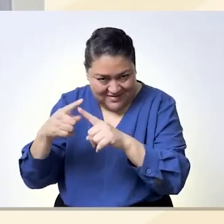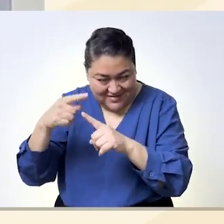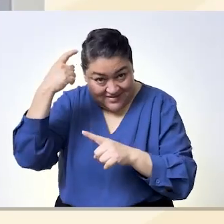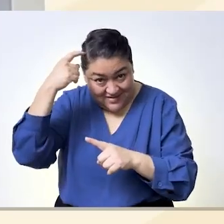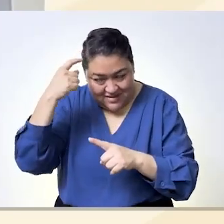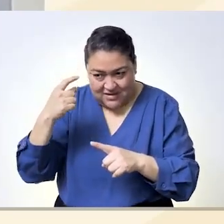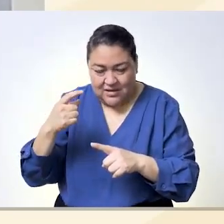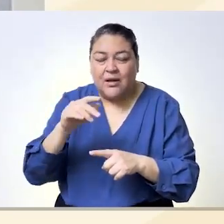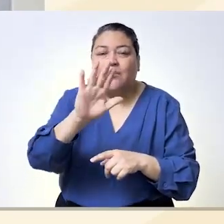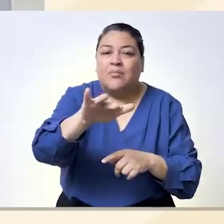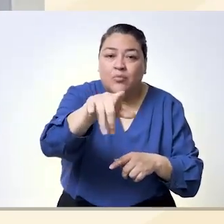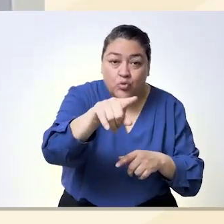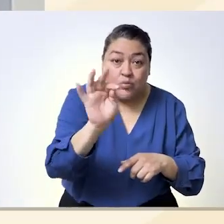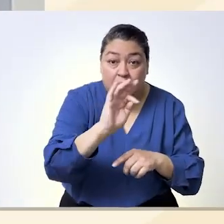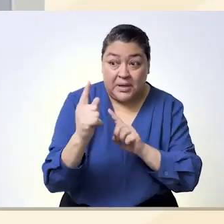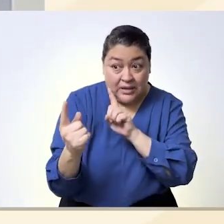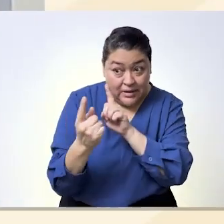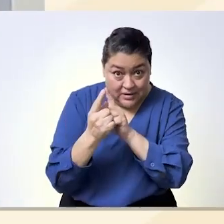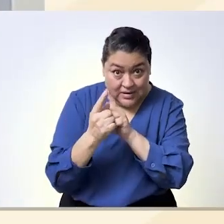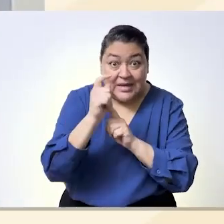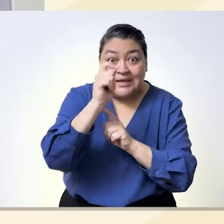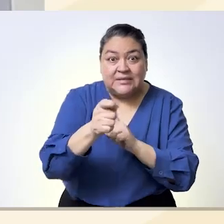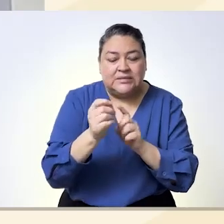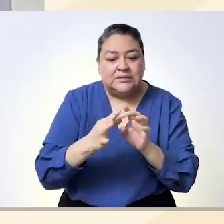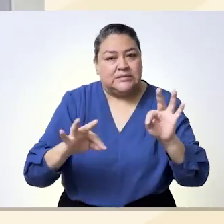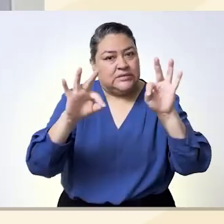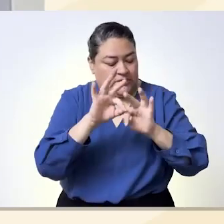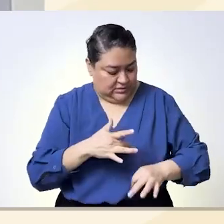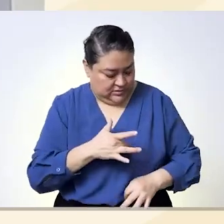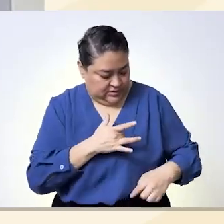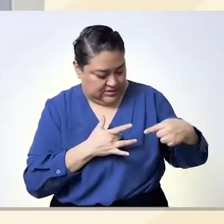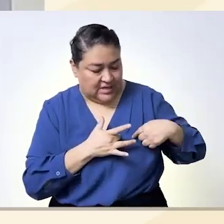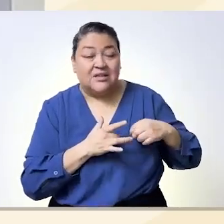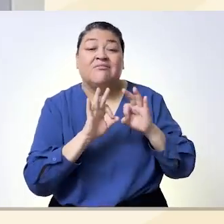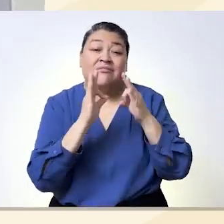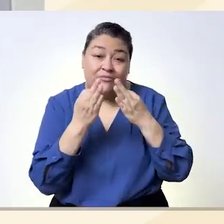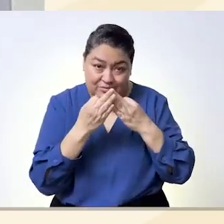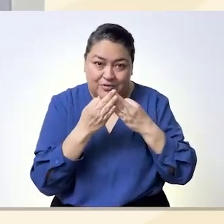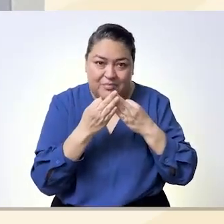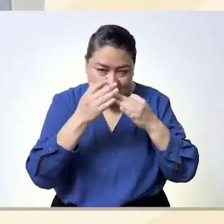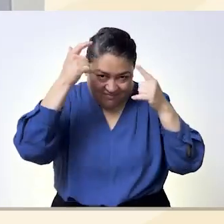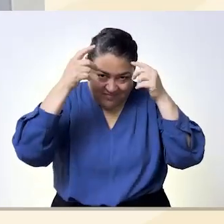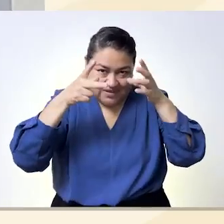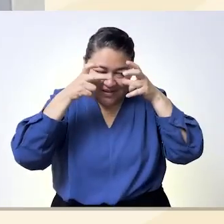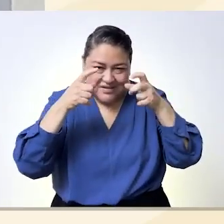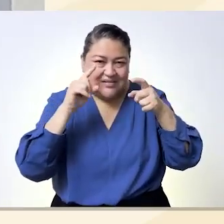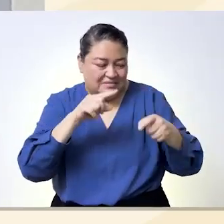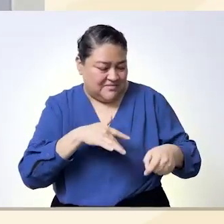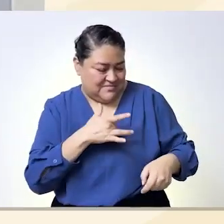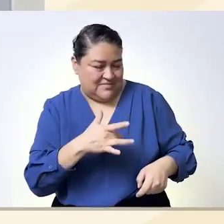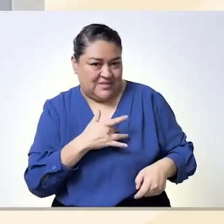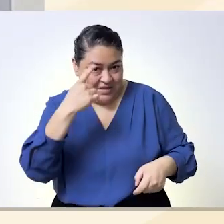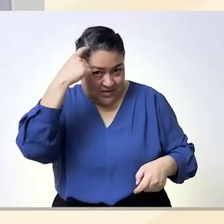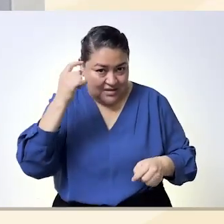estén viendo, cuando conozcan a una persona de neurodivergencia, sepan que la clave emocional va a tener otro tipo de procesamiento. Sí. También vienen como